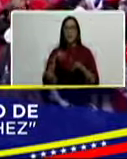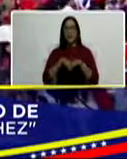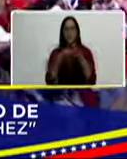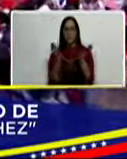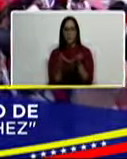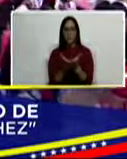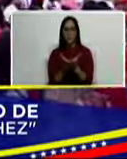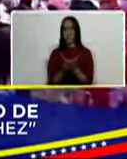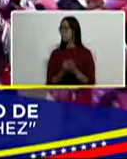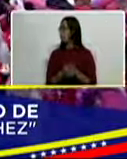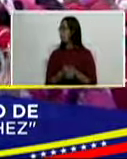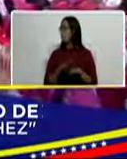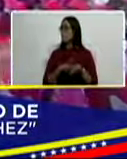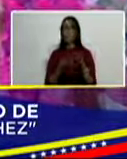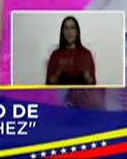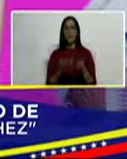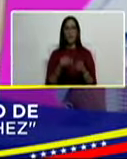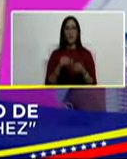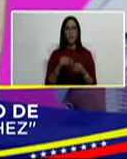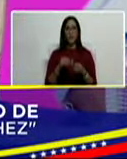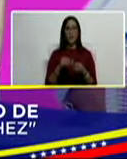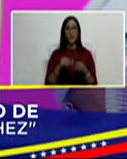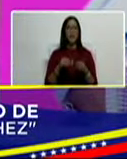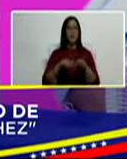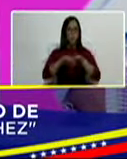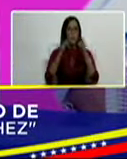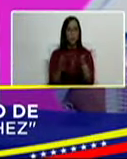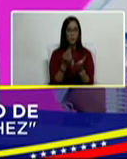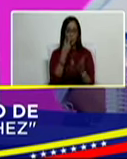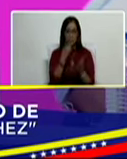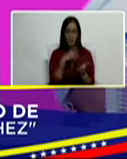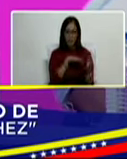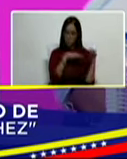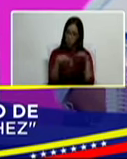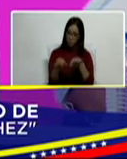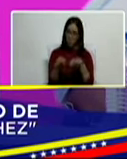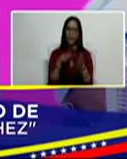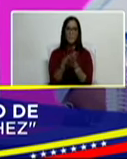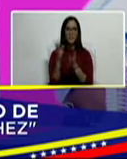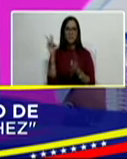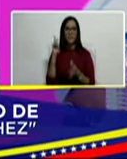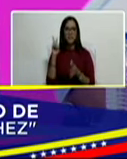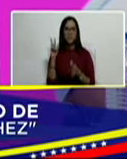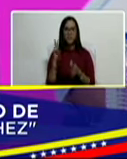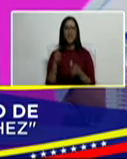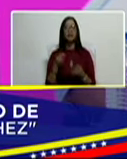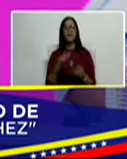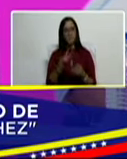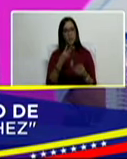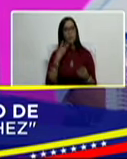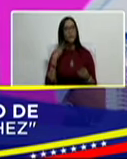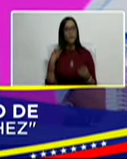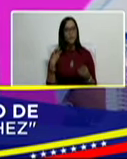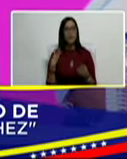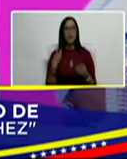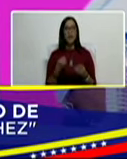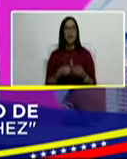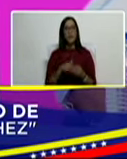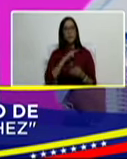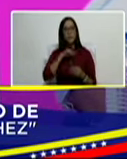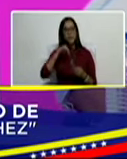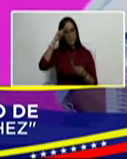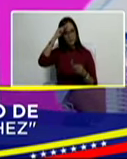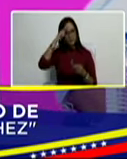mundo, porque el mundo ve lo que pasa aquí en Venezuela y nos ven y nos admiran por nuestra dignidad, por